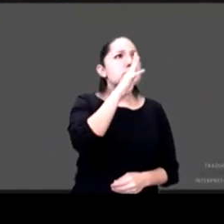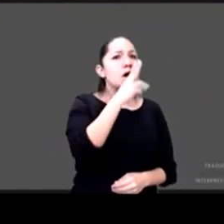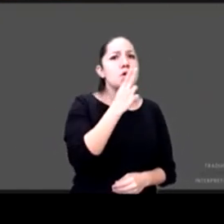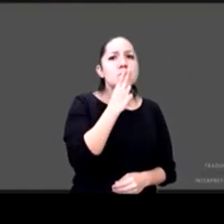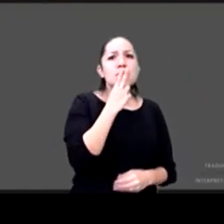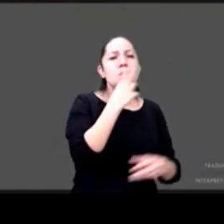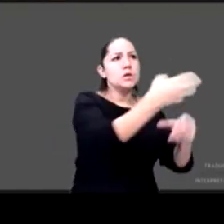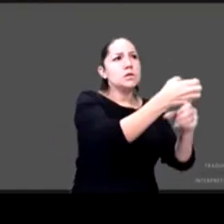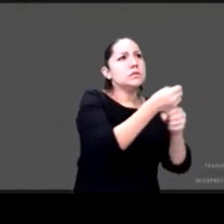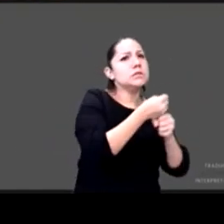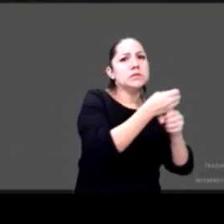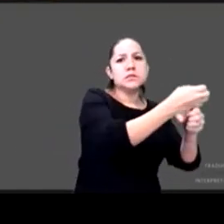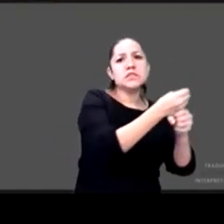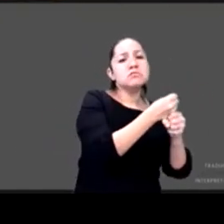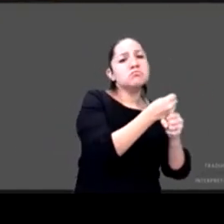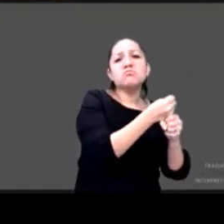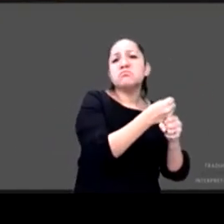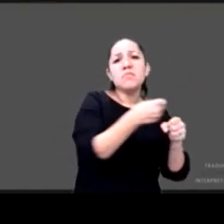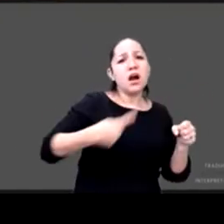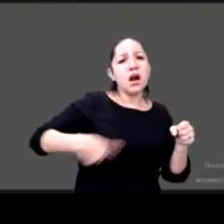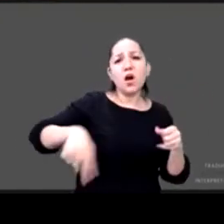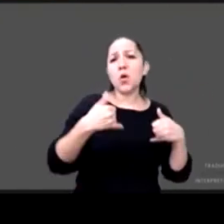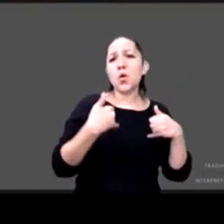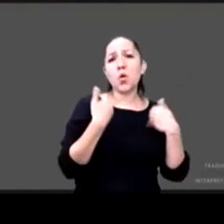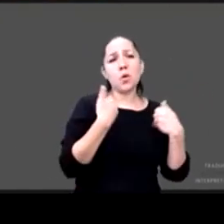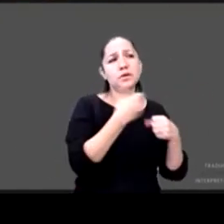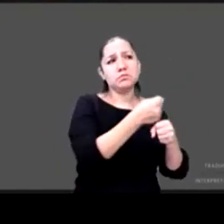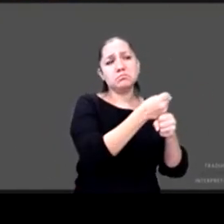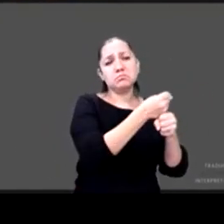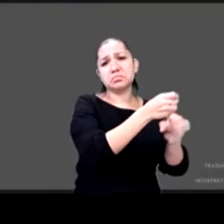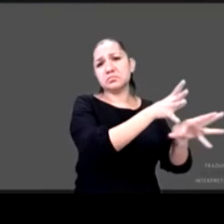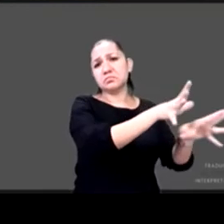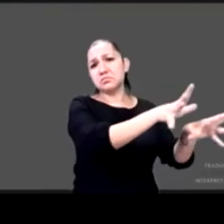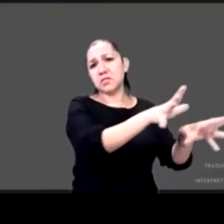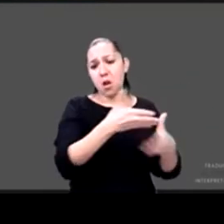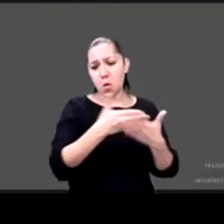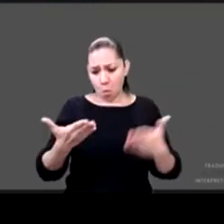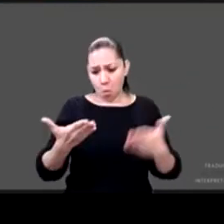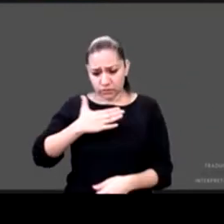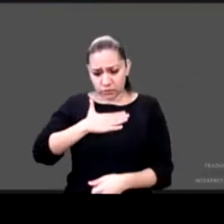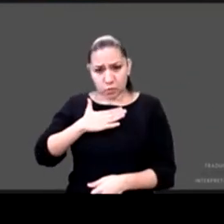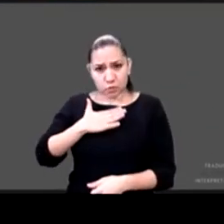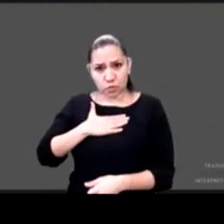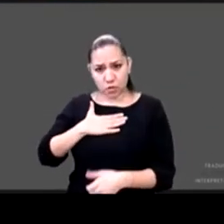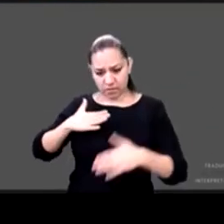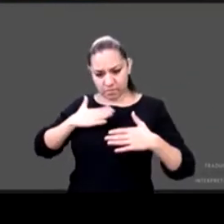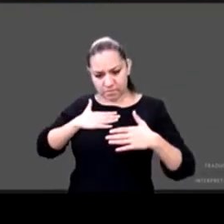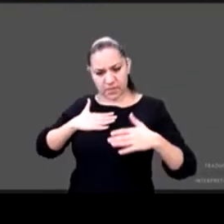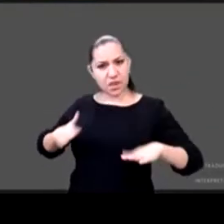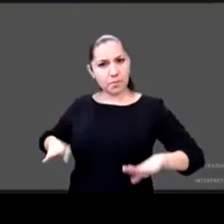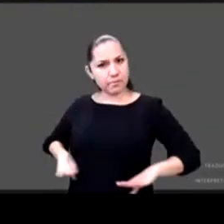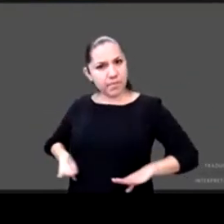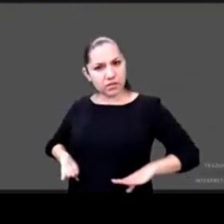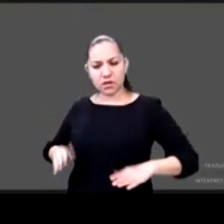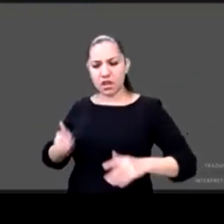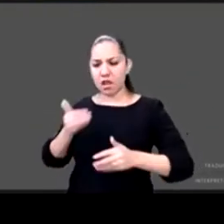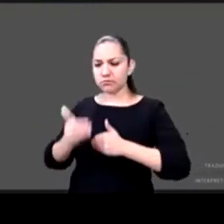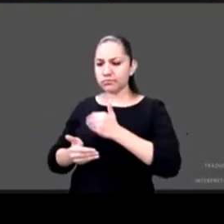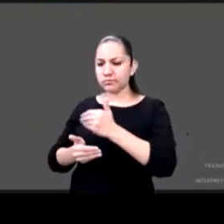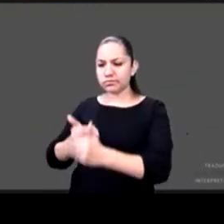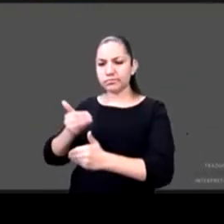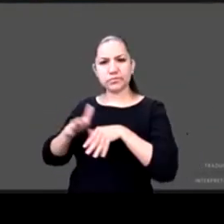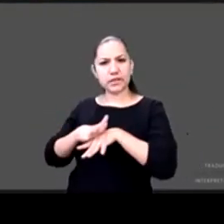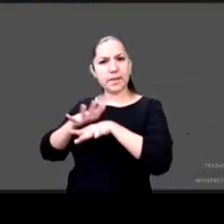porque están formando su personalidad, están construyéndose y va a haber un rechazo. Pero contrario a